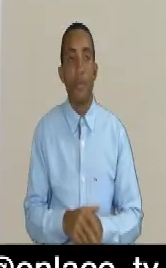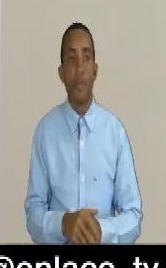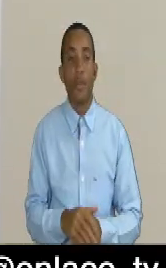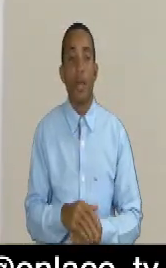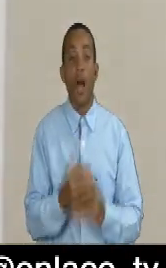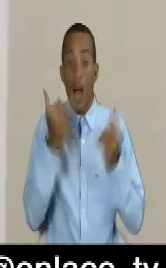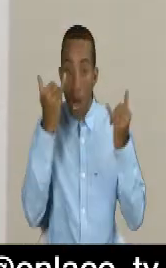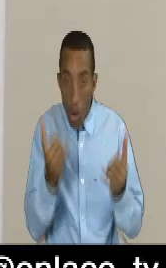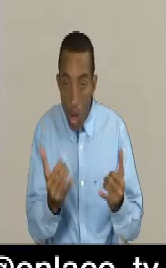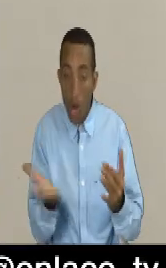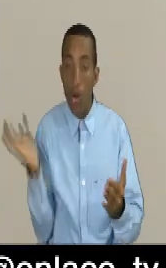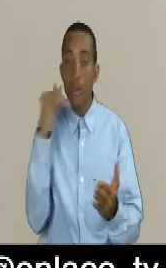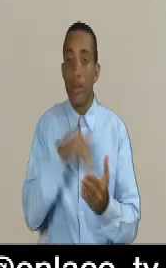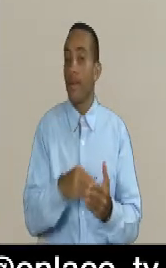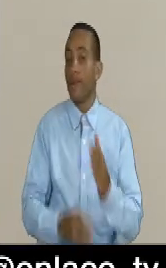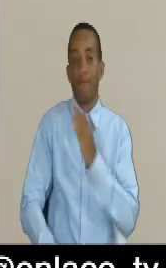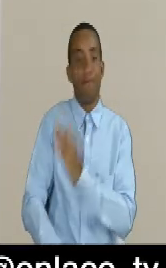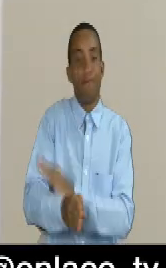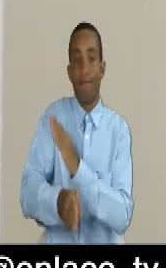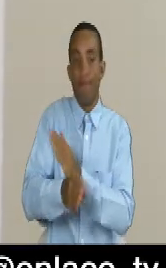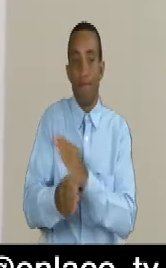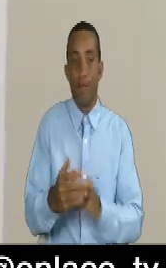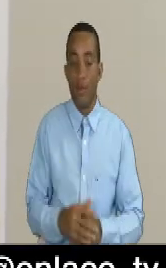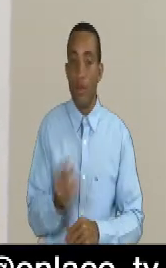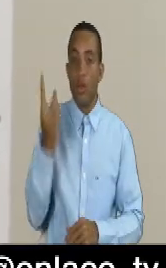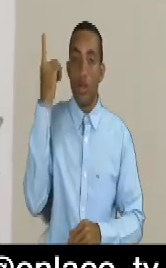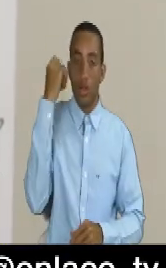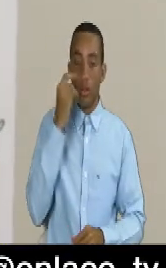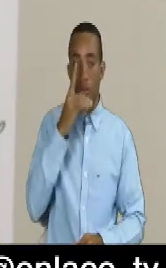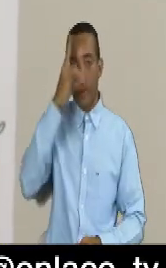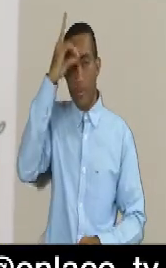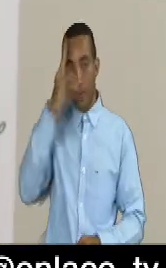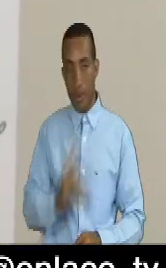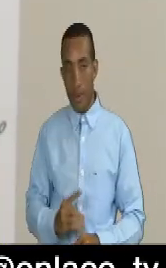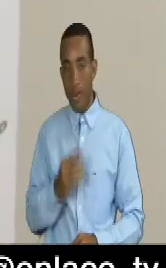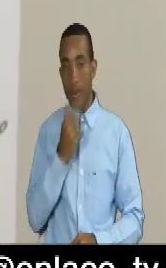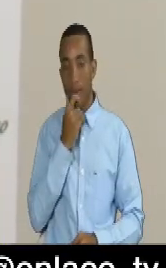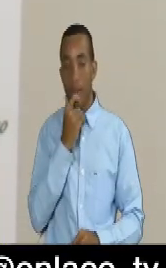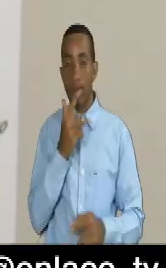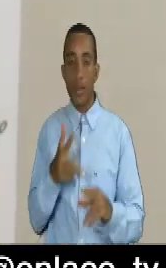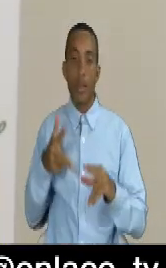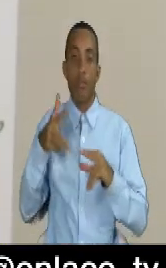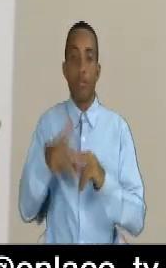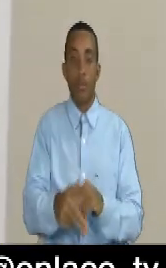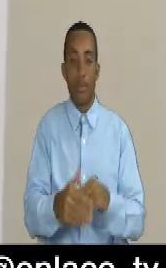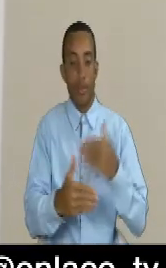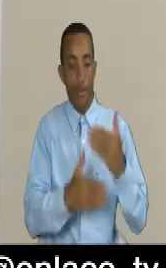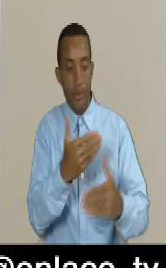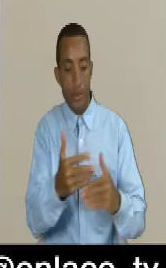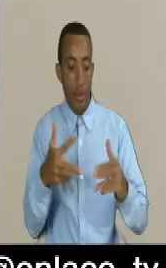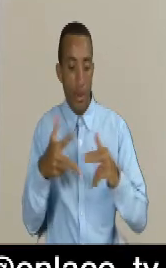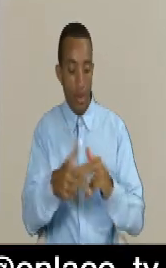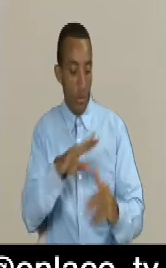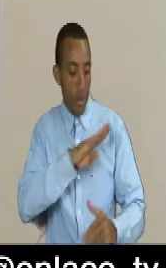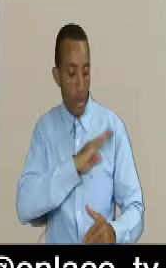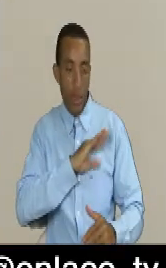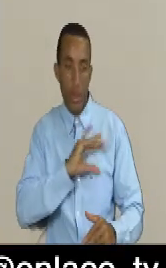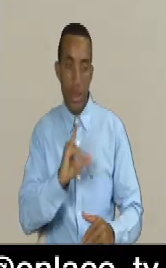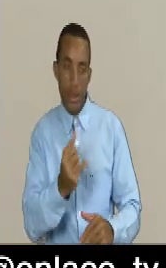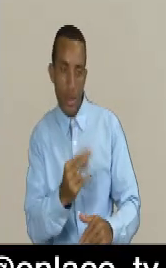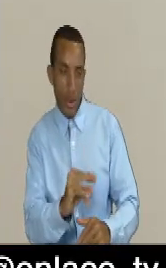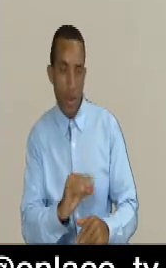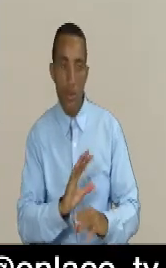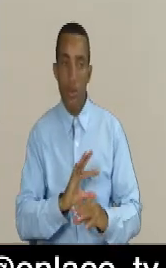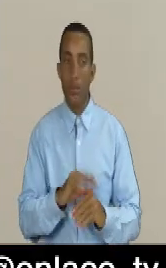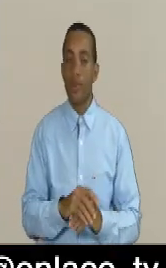Ayer la juez segundo promiscuo de familia tomó una decisión de suspender el proceso de revocatoria a través del trámite